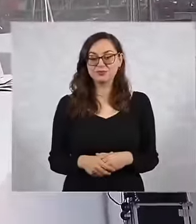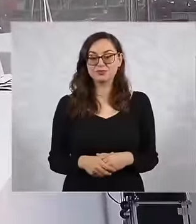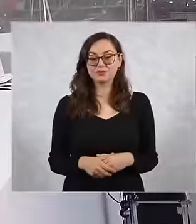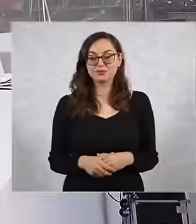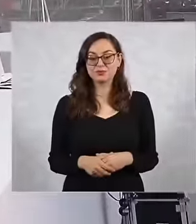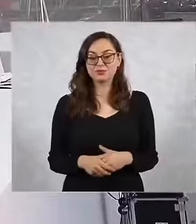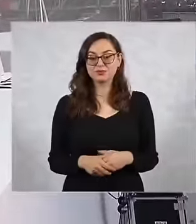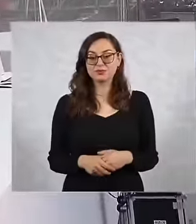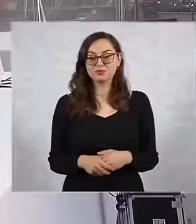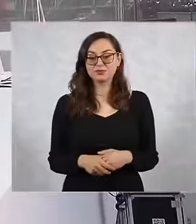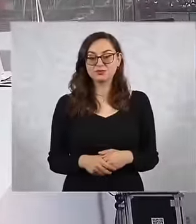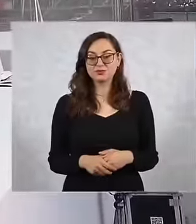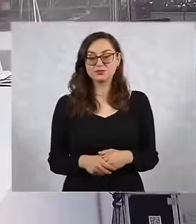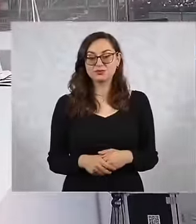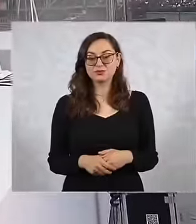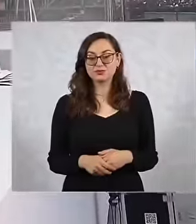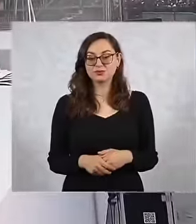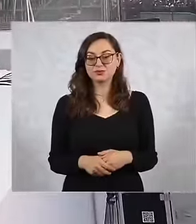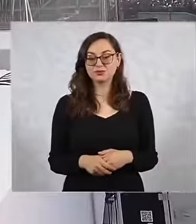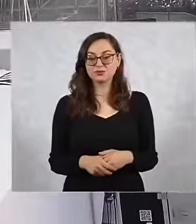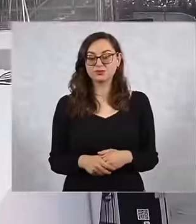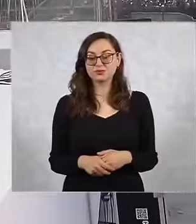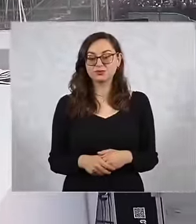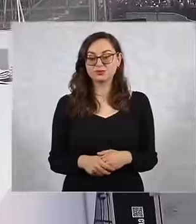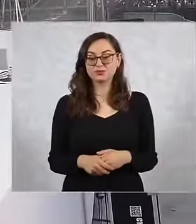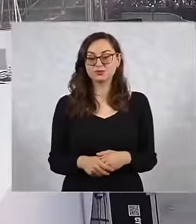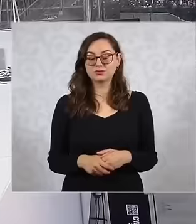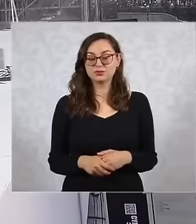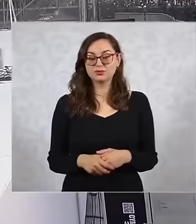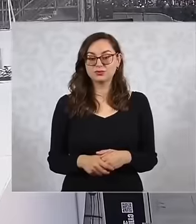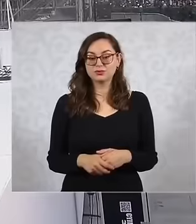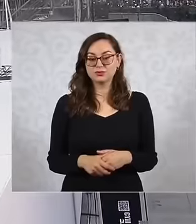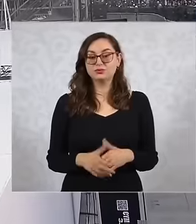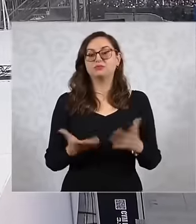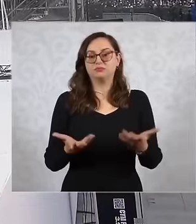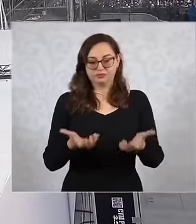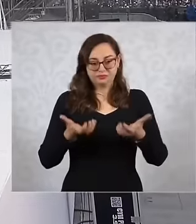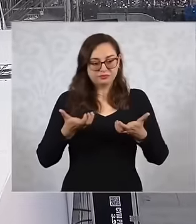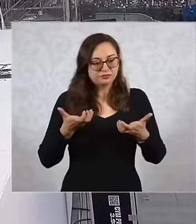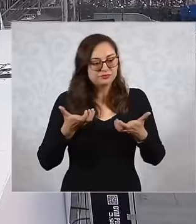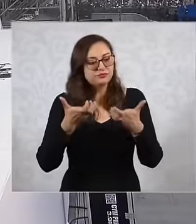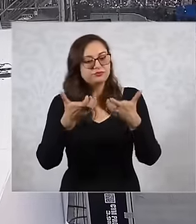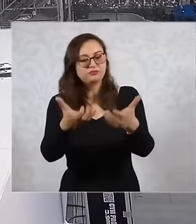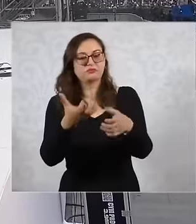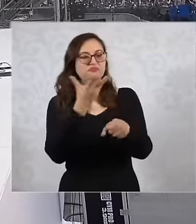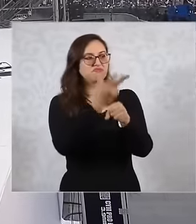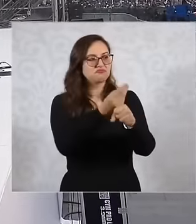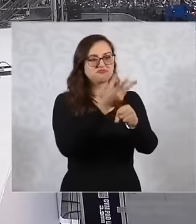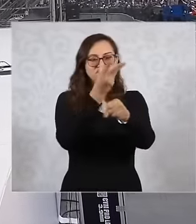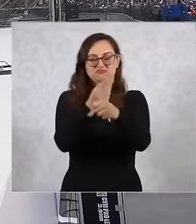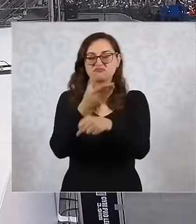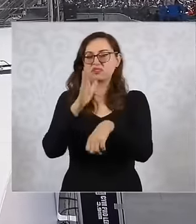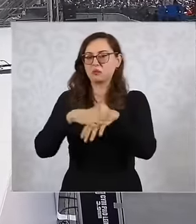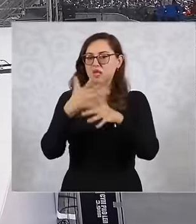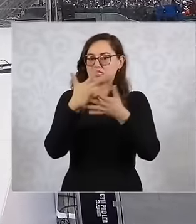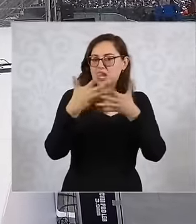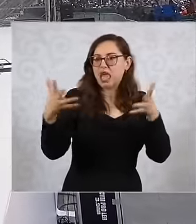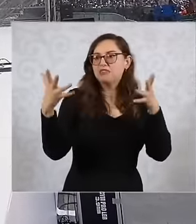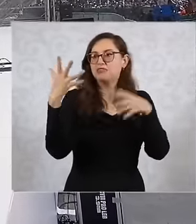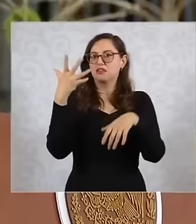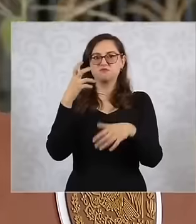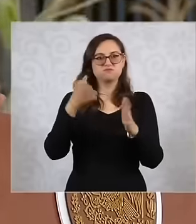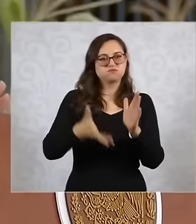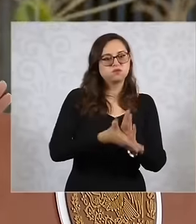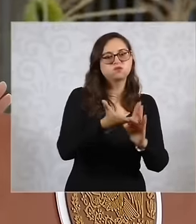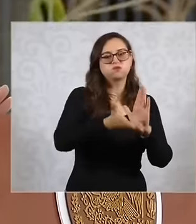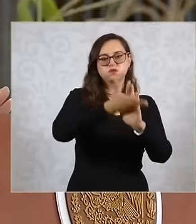Decía que seguiremos ampliando carreteras en todo el país.